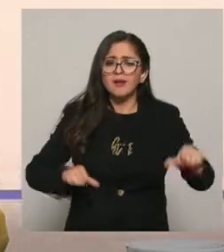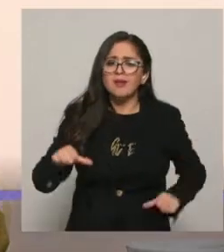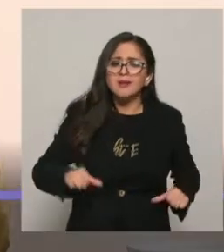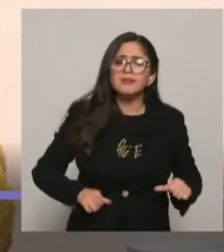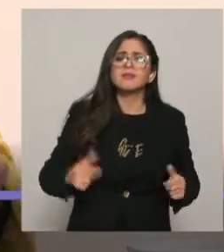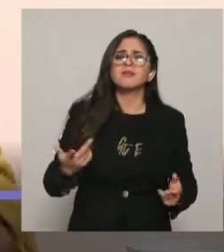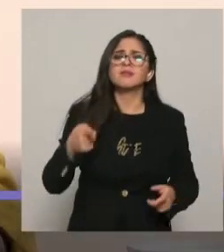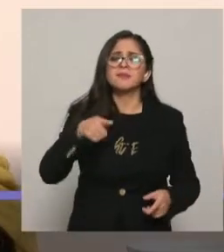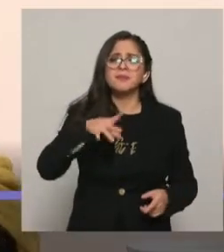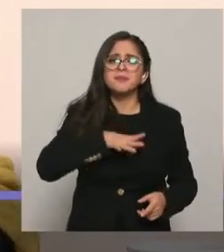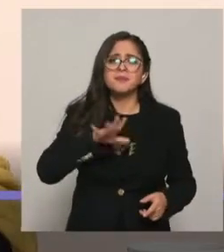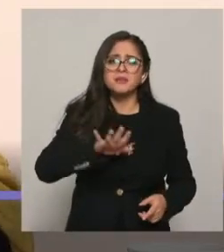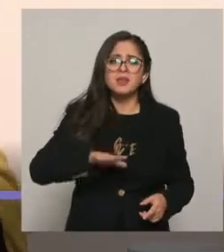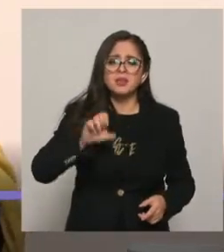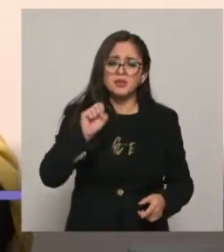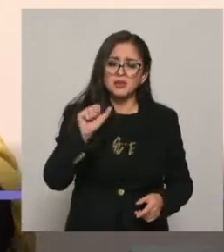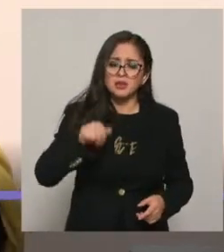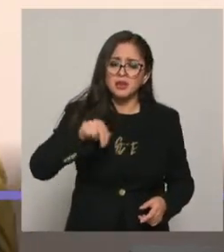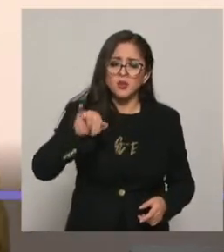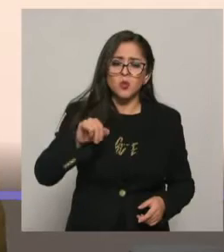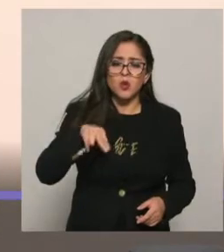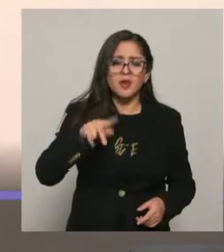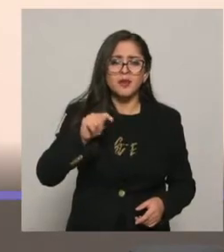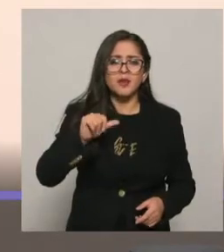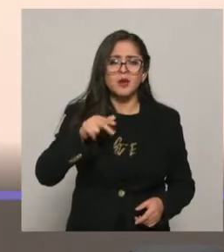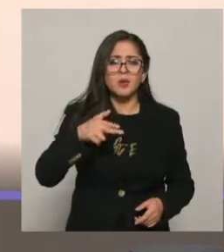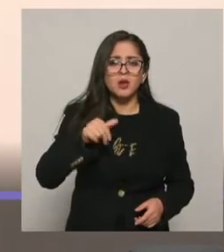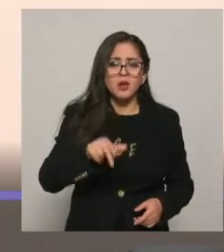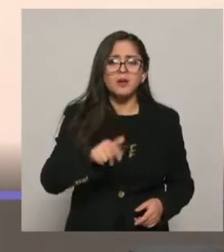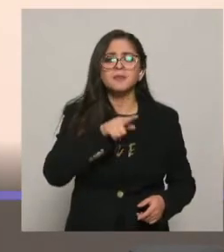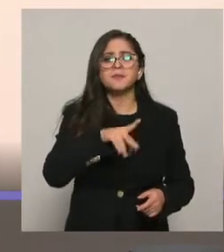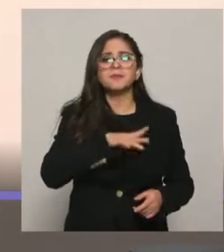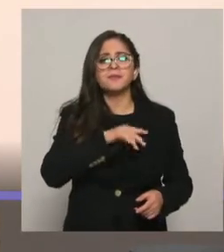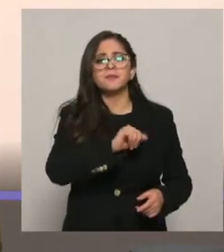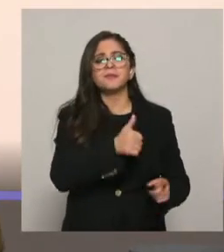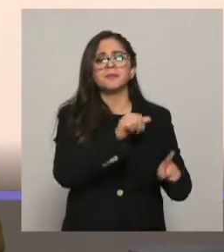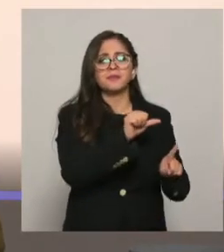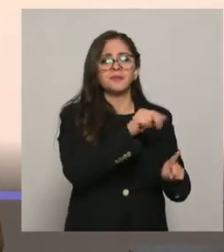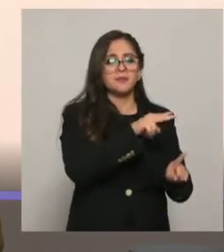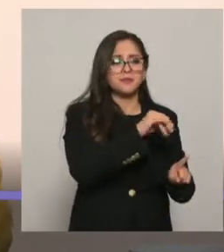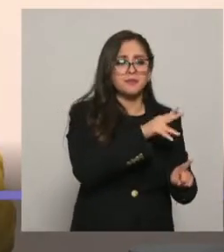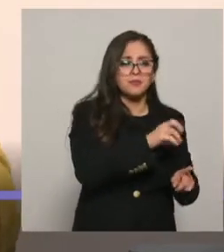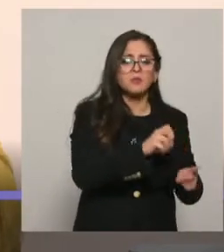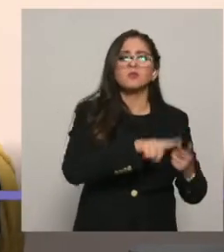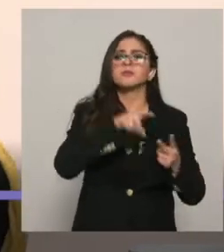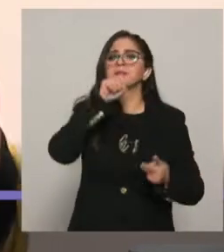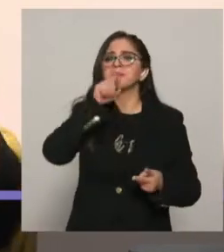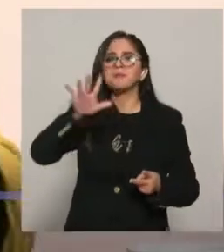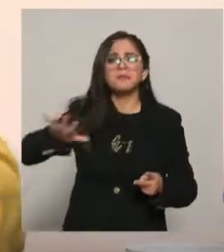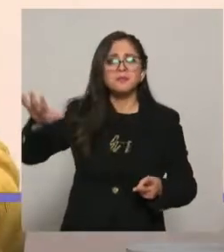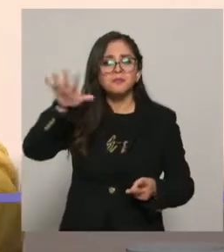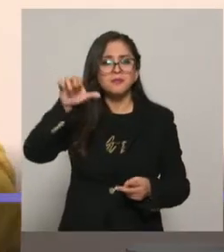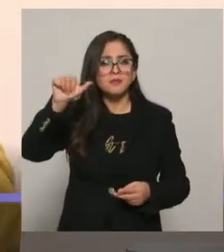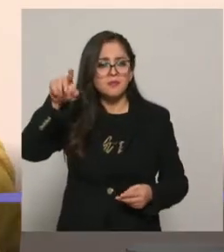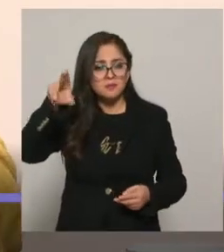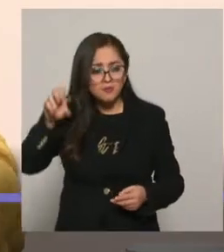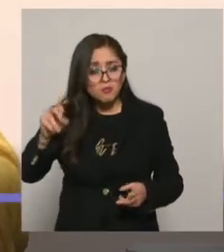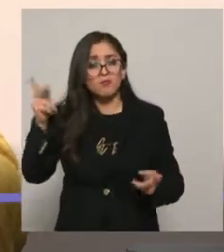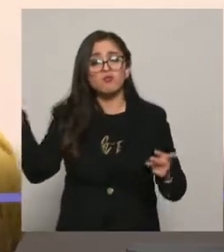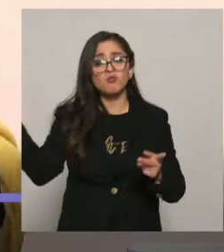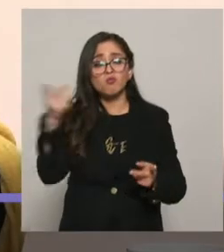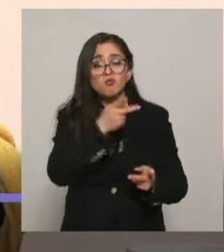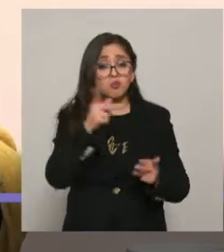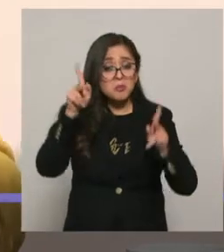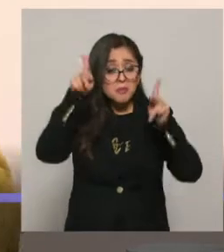actividades. Ahí están en San Juan Tlihuaca un grupo que se llama Los Animeros, en San Pedro Jalpa también. Entonces los animeros salen